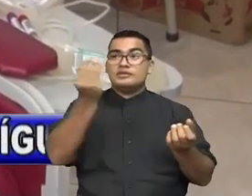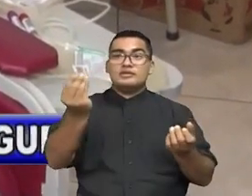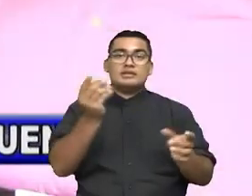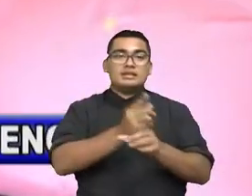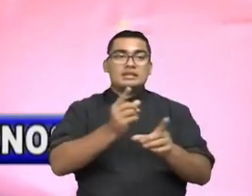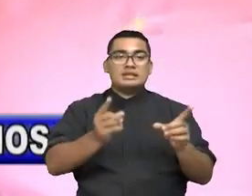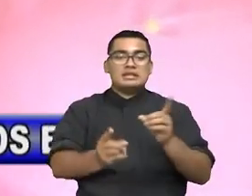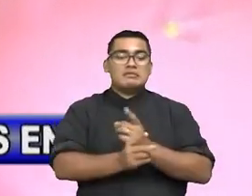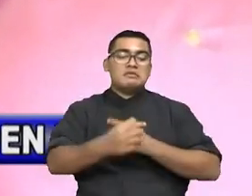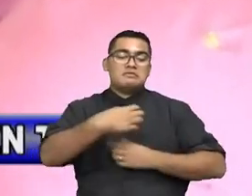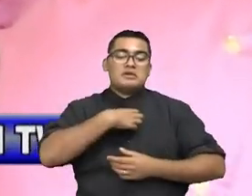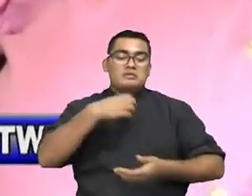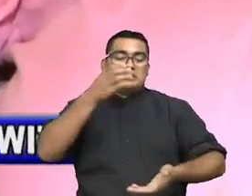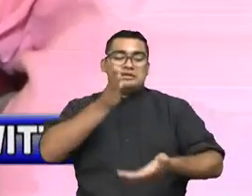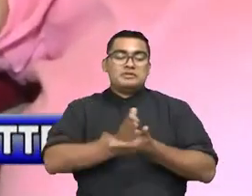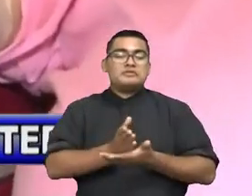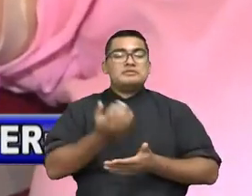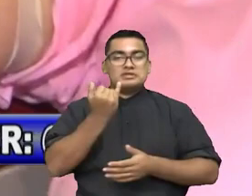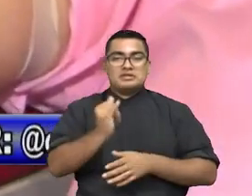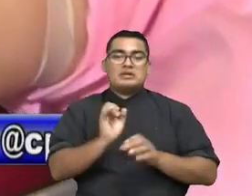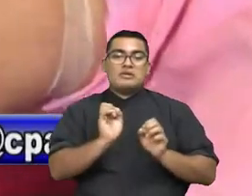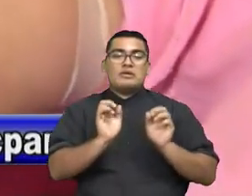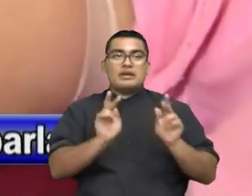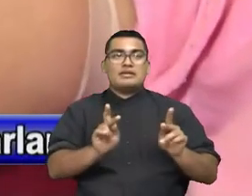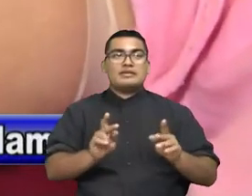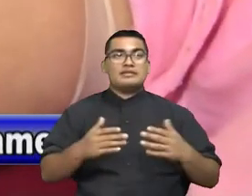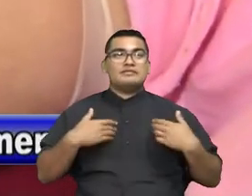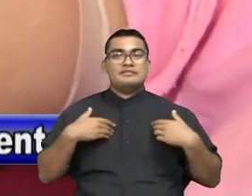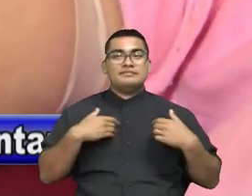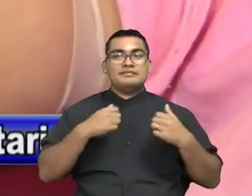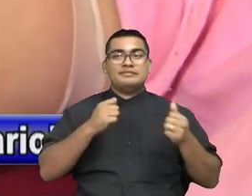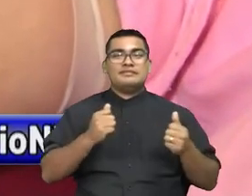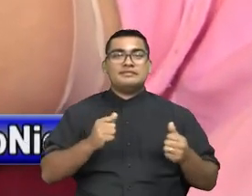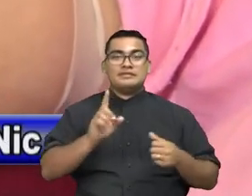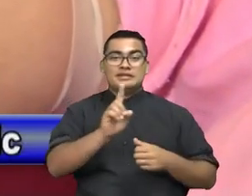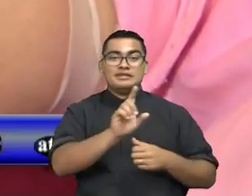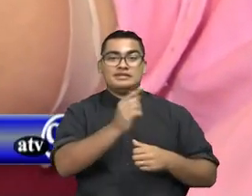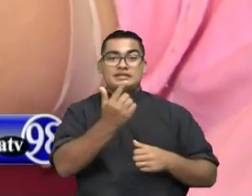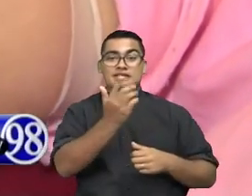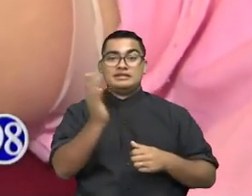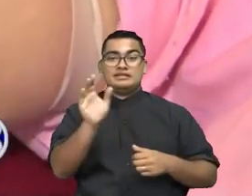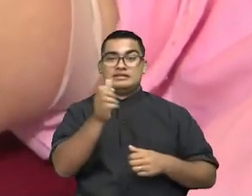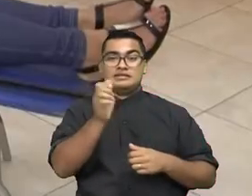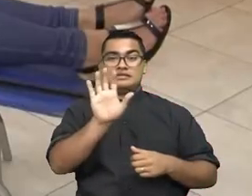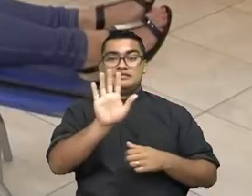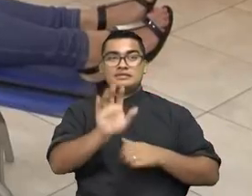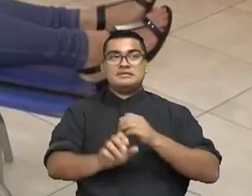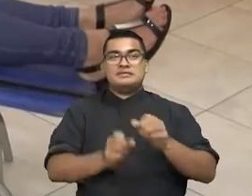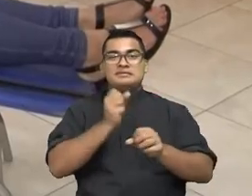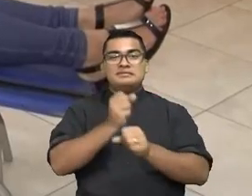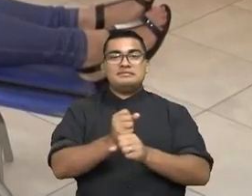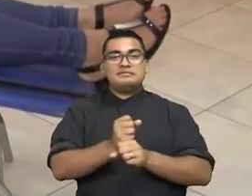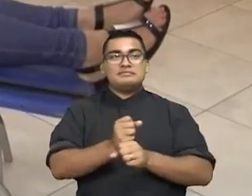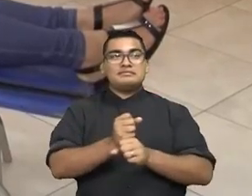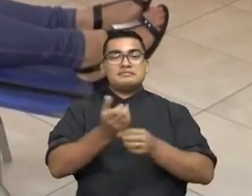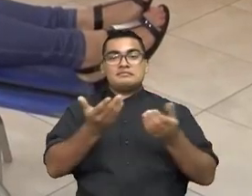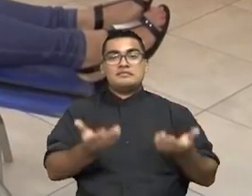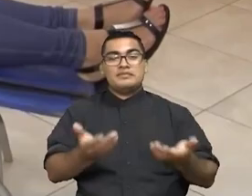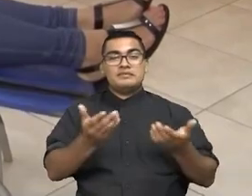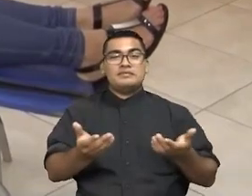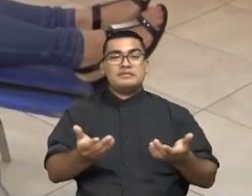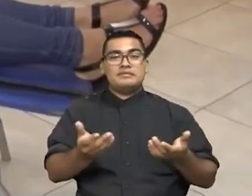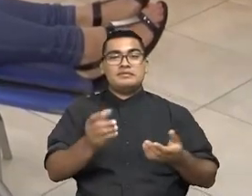debe tener la voluntad de hacerlo, gozar de buena salud, tener entre 17 y 65 años y pesar como